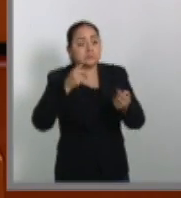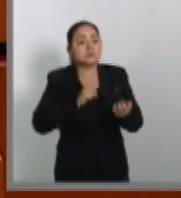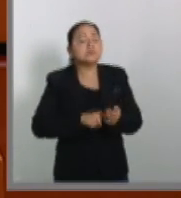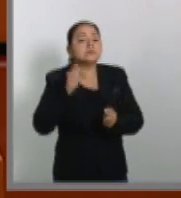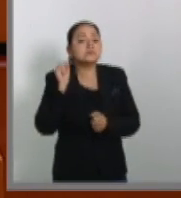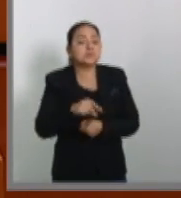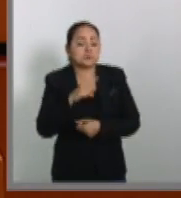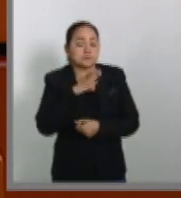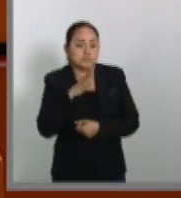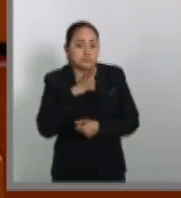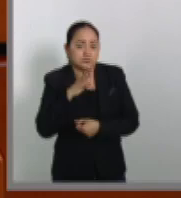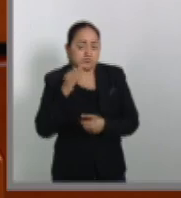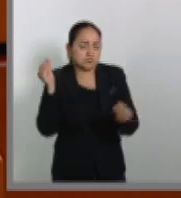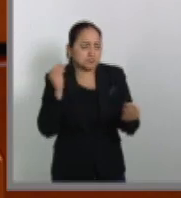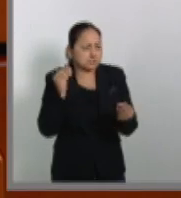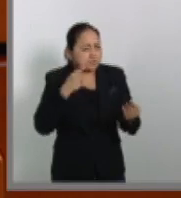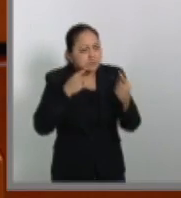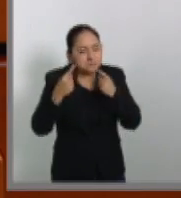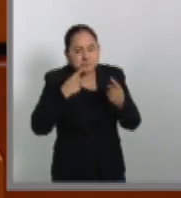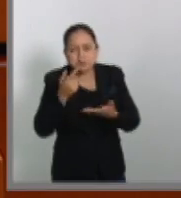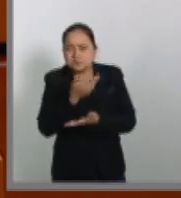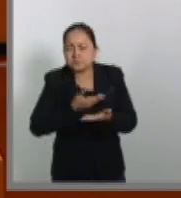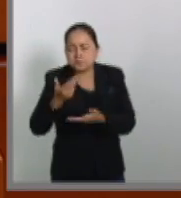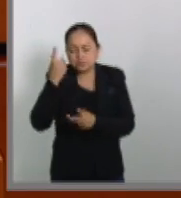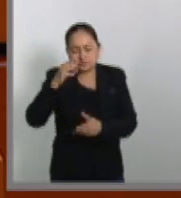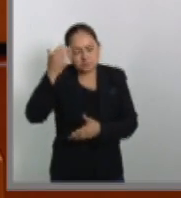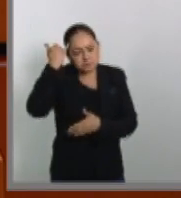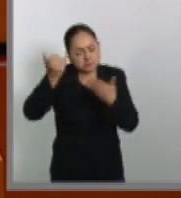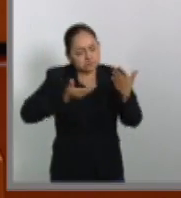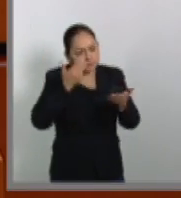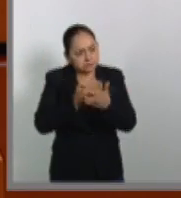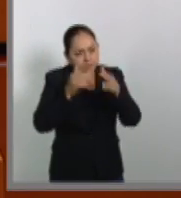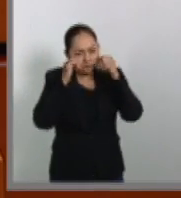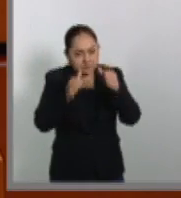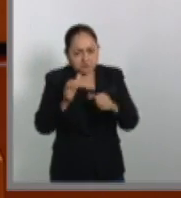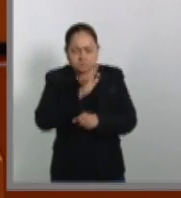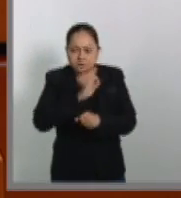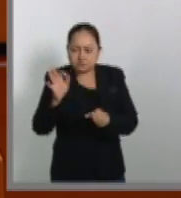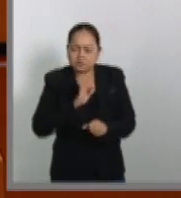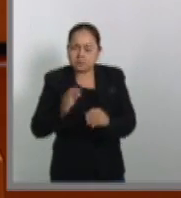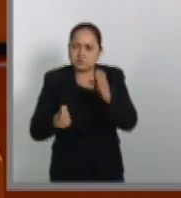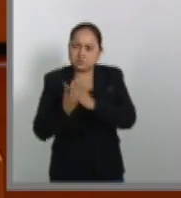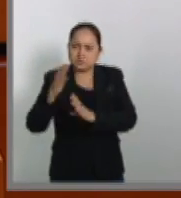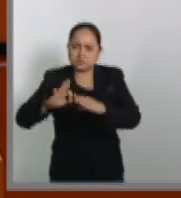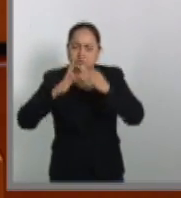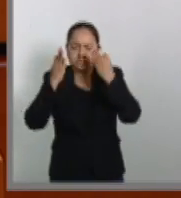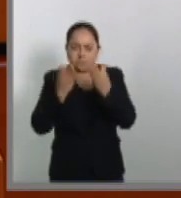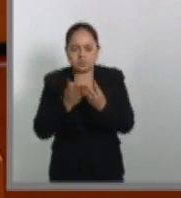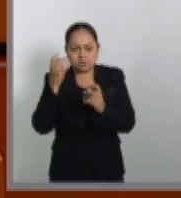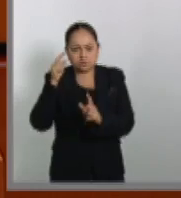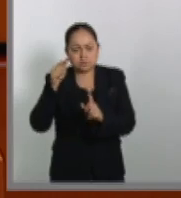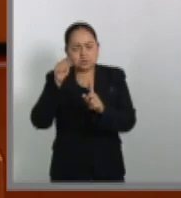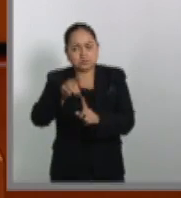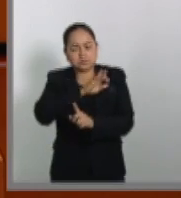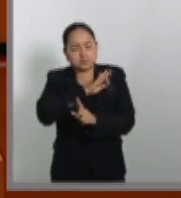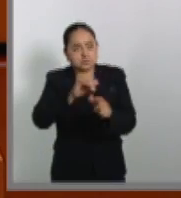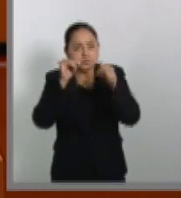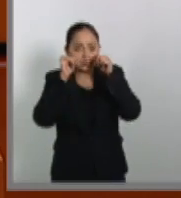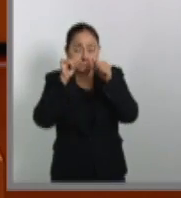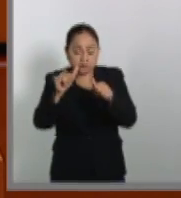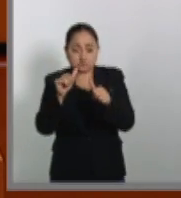trabajado y dialogado para atender esta iniciativa y poder encontrar una vía que permita la